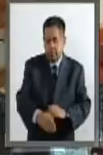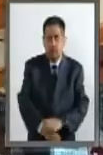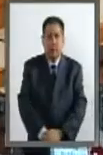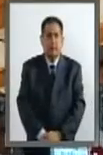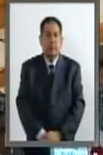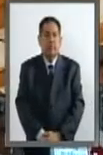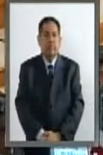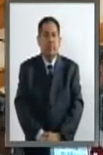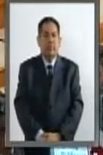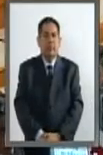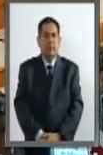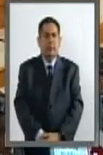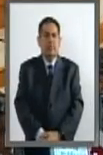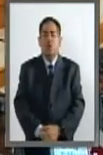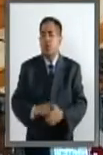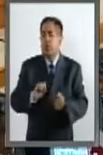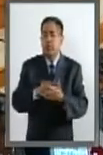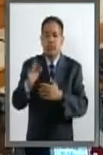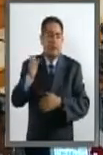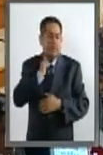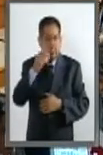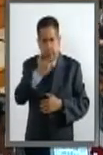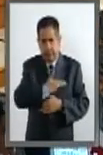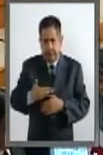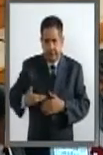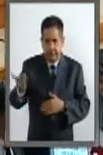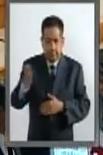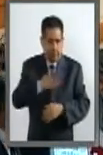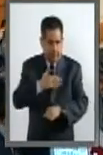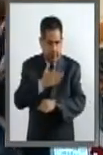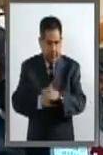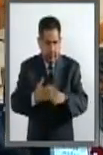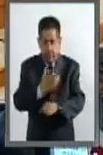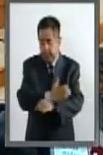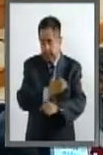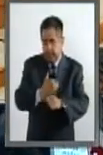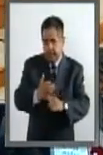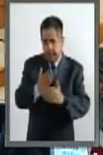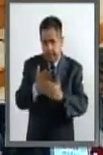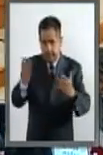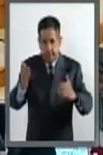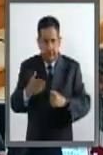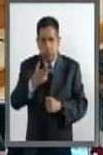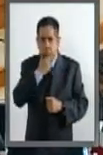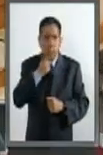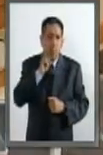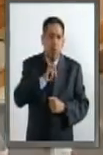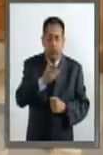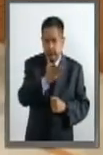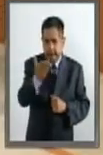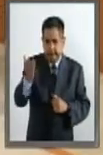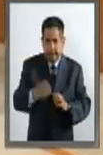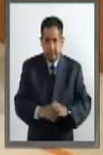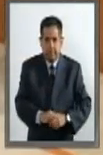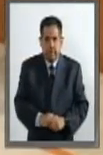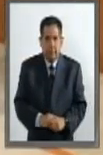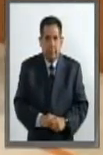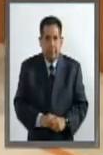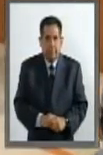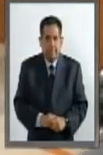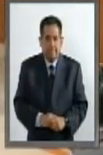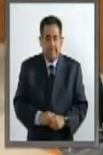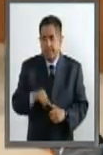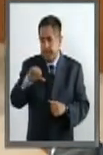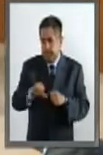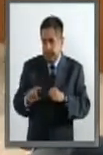Muchas gracias, senador presidente. Muy buenas tardes, compañeras y compañeros. El día